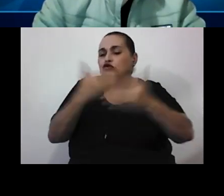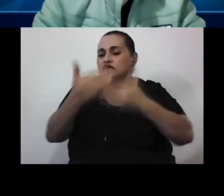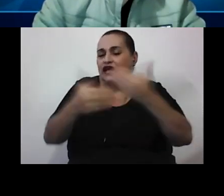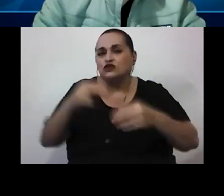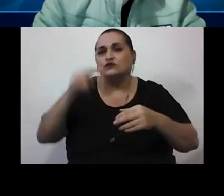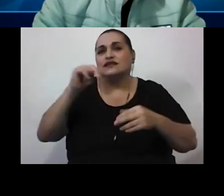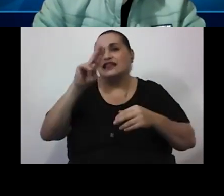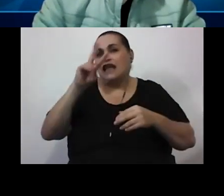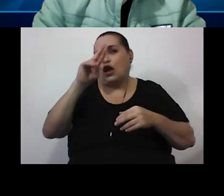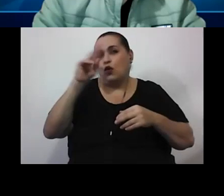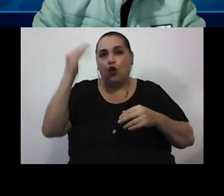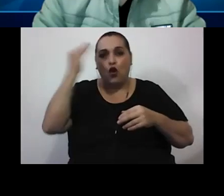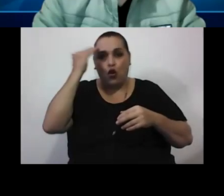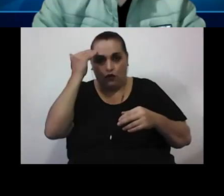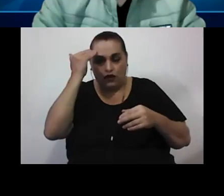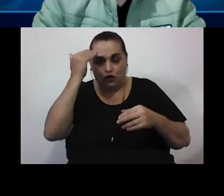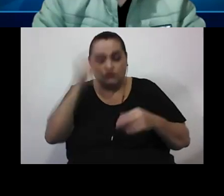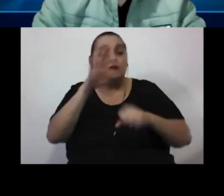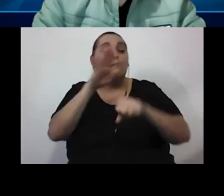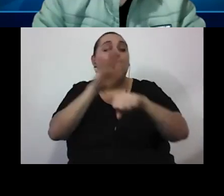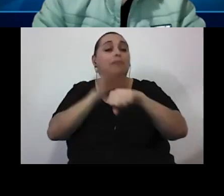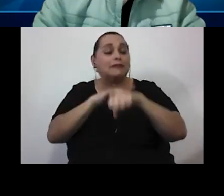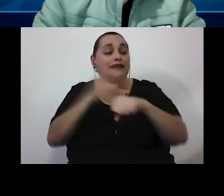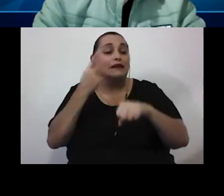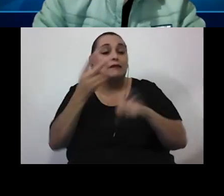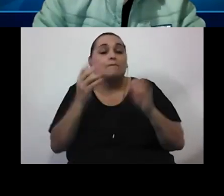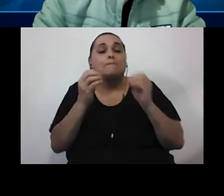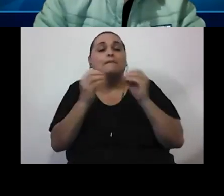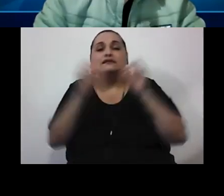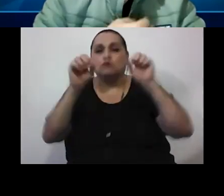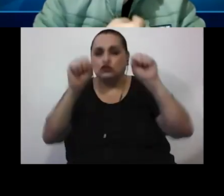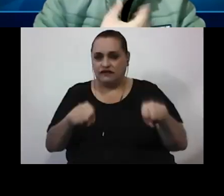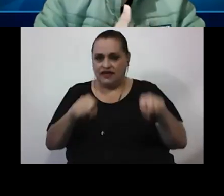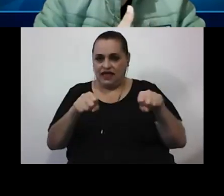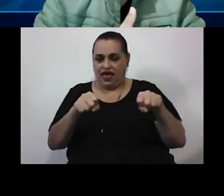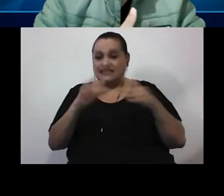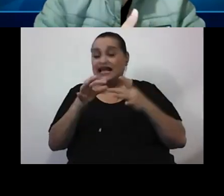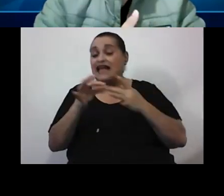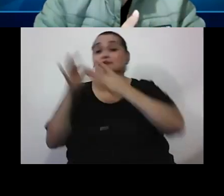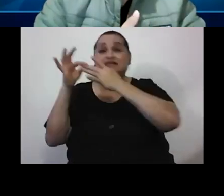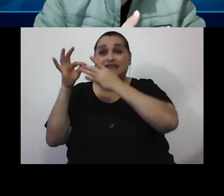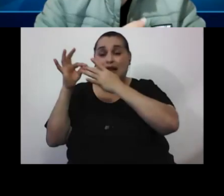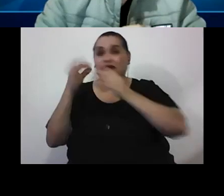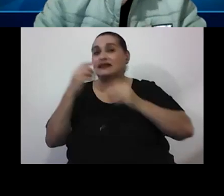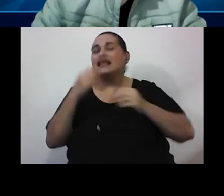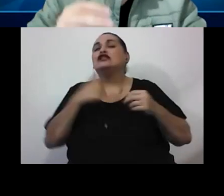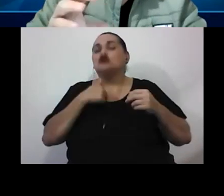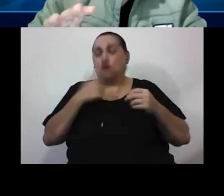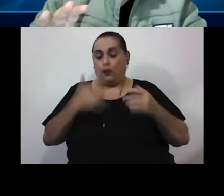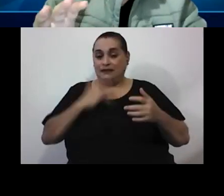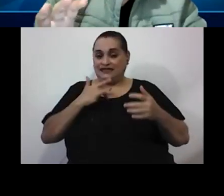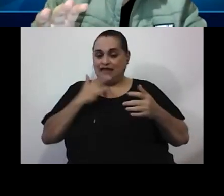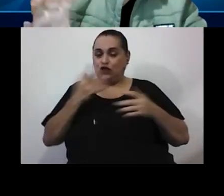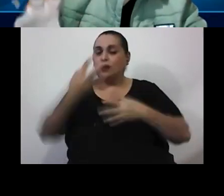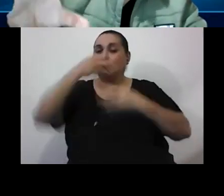nos permite ver otras posibilidades, principalmente una, sentirme involucrado. Pero cuando yo hablo en